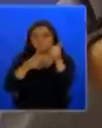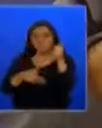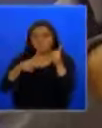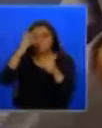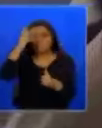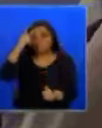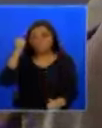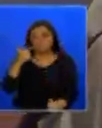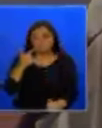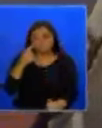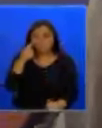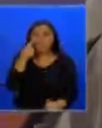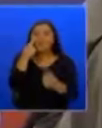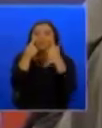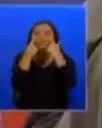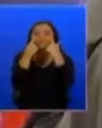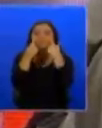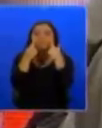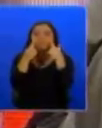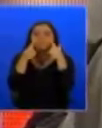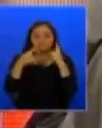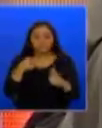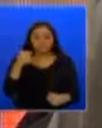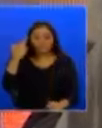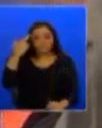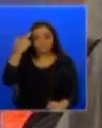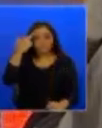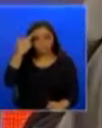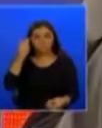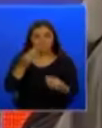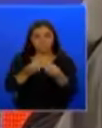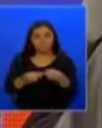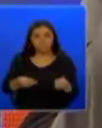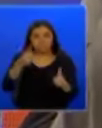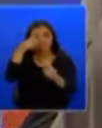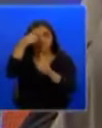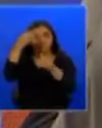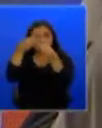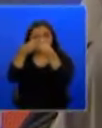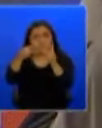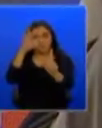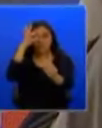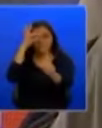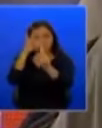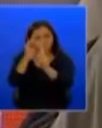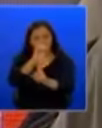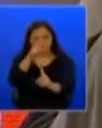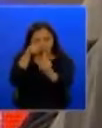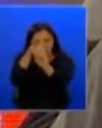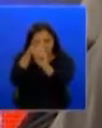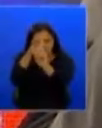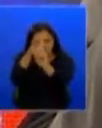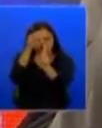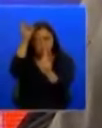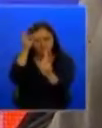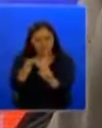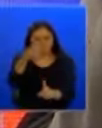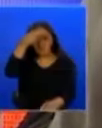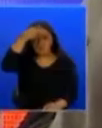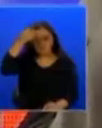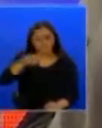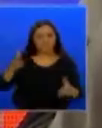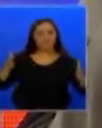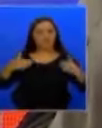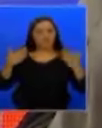respecto y estar preparados compañeros, y no dejarnos impresionar que no nos quiten nuestra fe, que no nos desconcentren para con toda decisión,